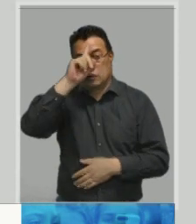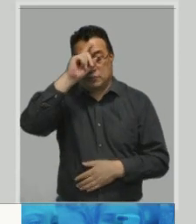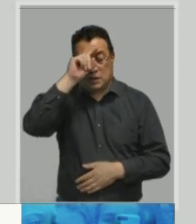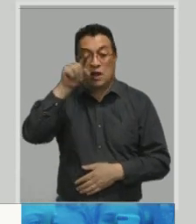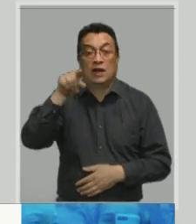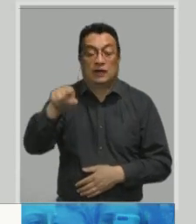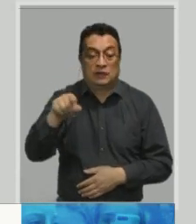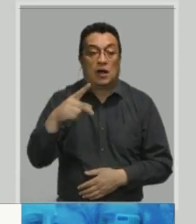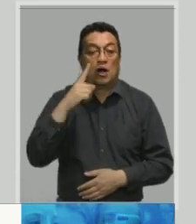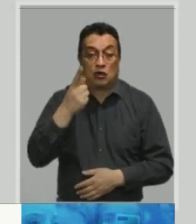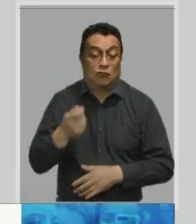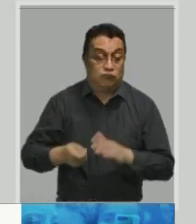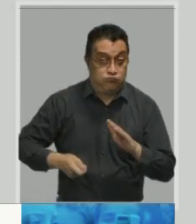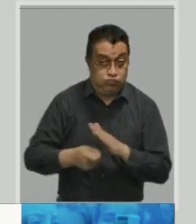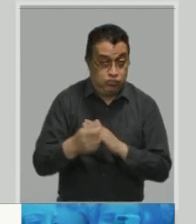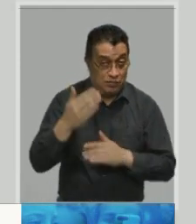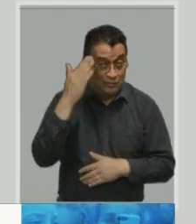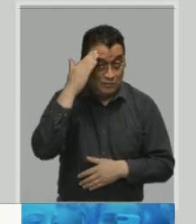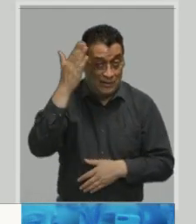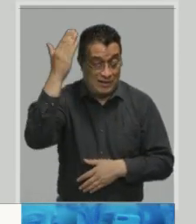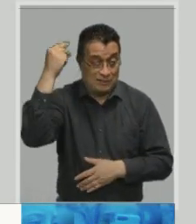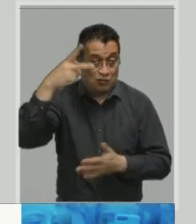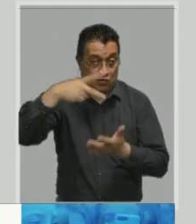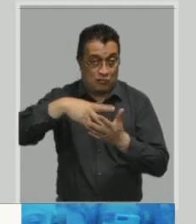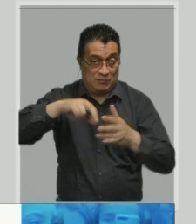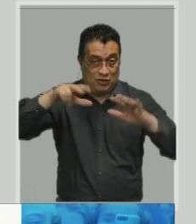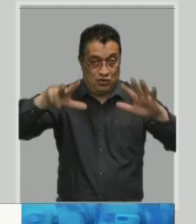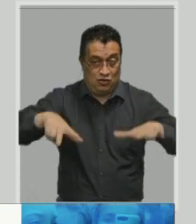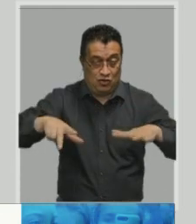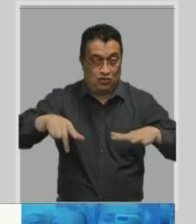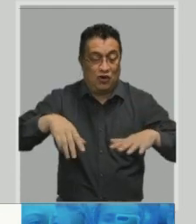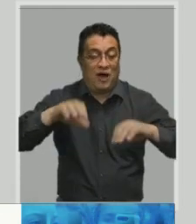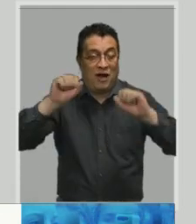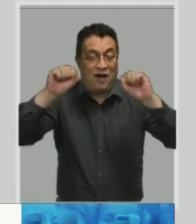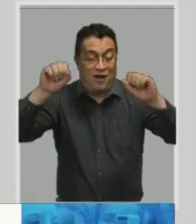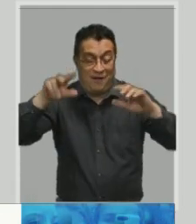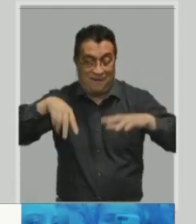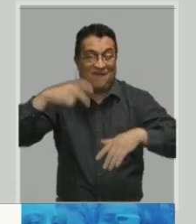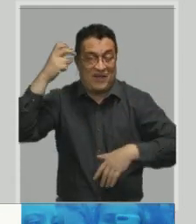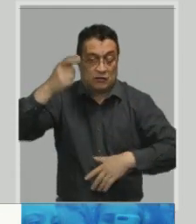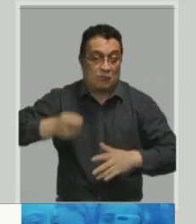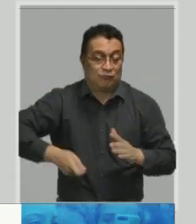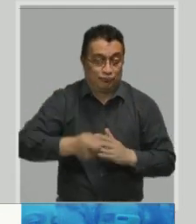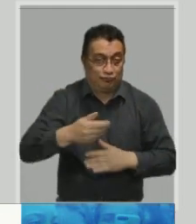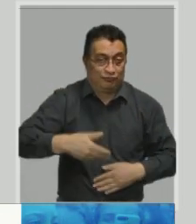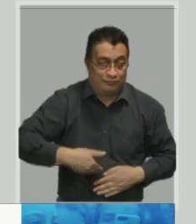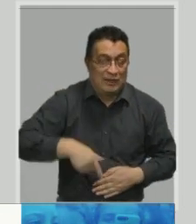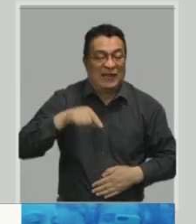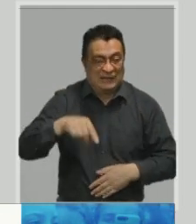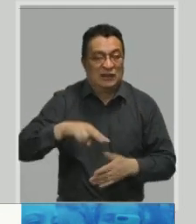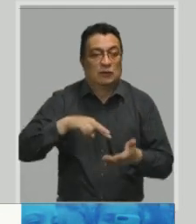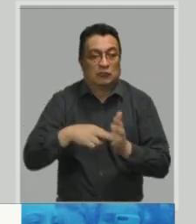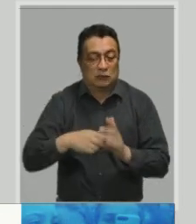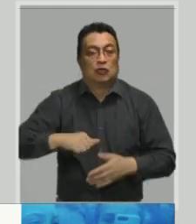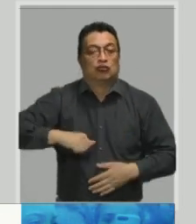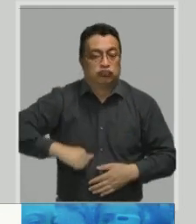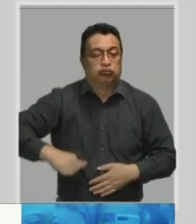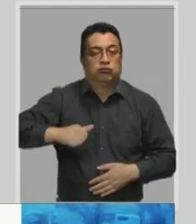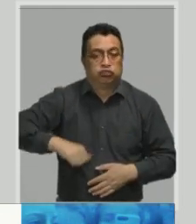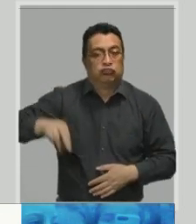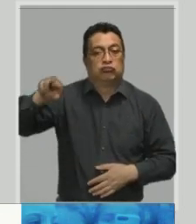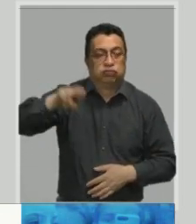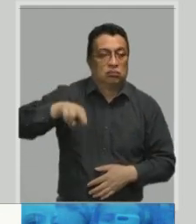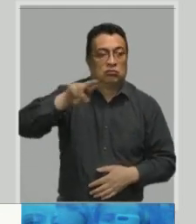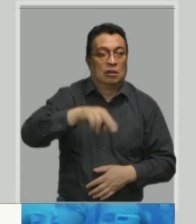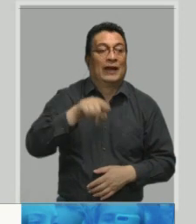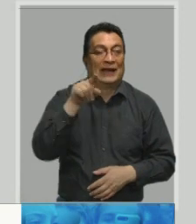sufrió un apuñalamiento, una agresión el 2018 en medio de un mitin en Brasil. De ahí ha tenido una serie de cirugías y se supone que ese es